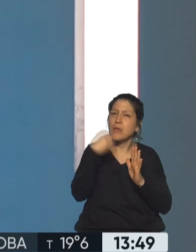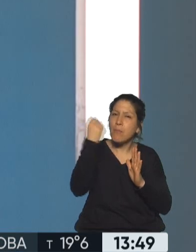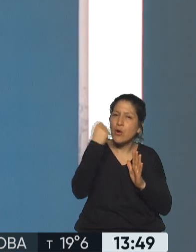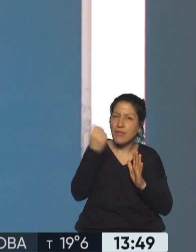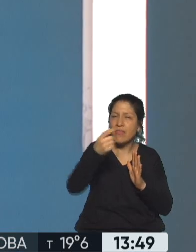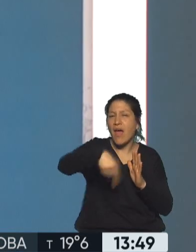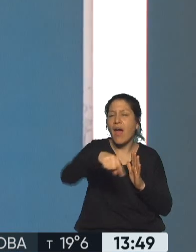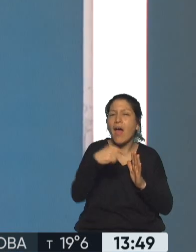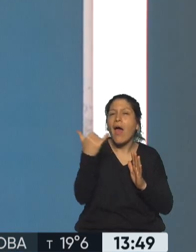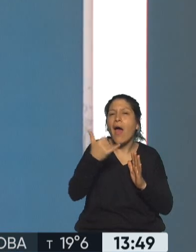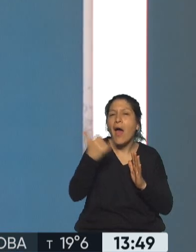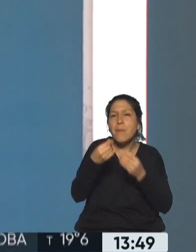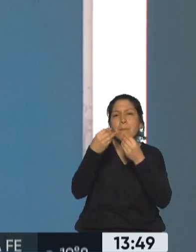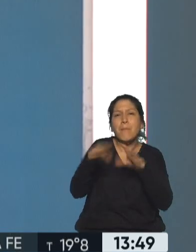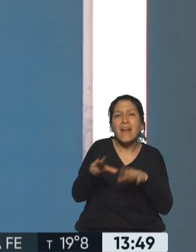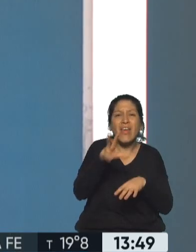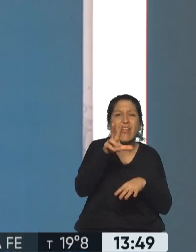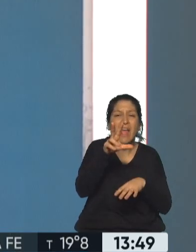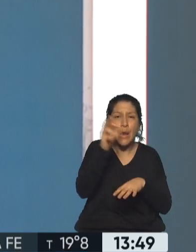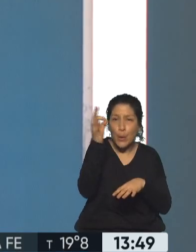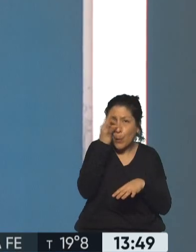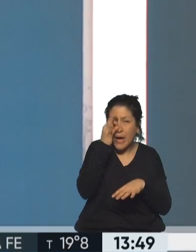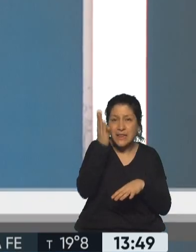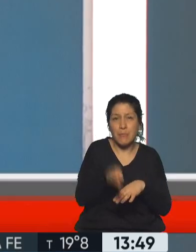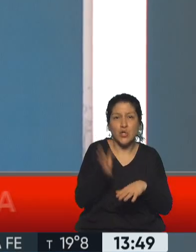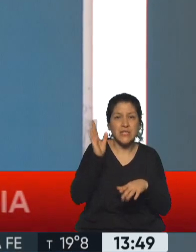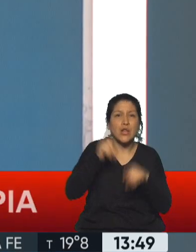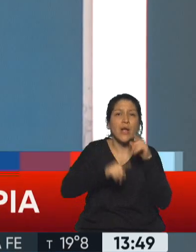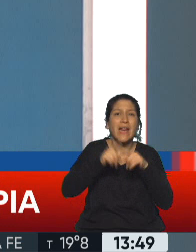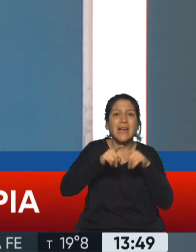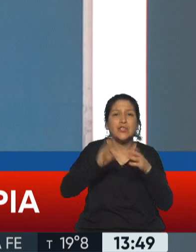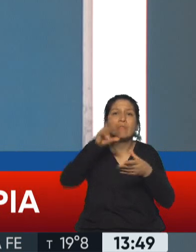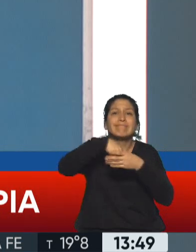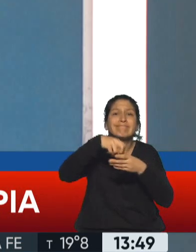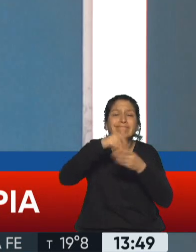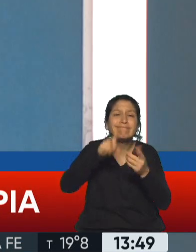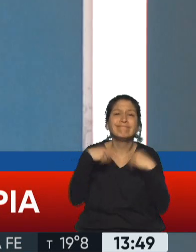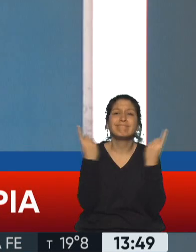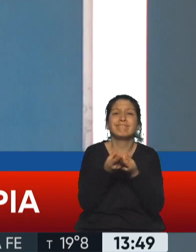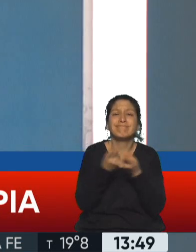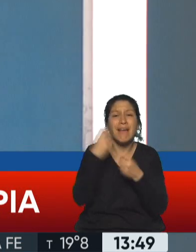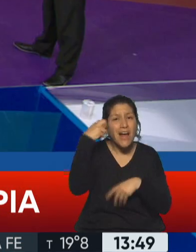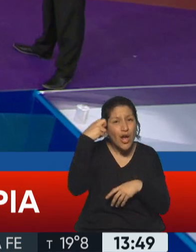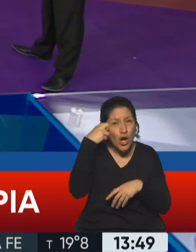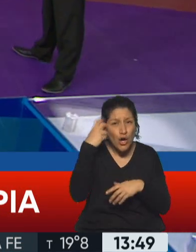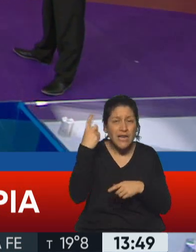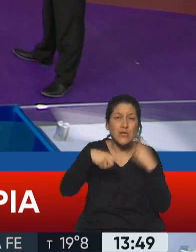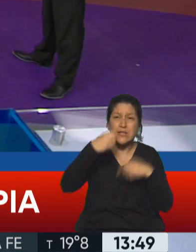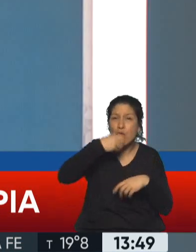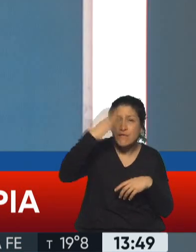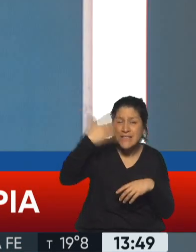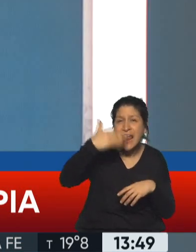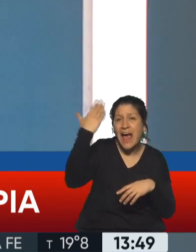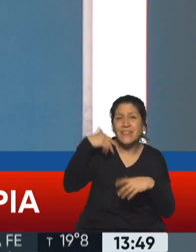acá tenemos una pérdida del más del 20% de las bancas del Congreso por parte del partido del oficialismo de Morena, porque antes